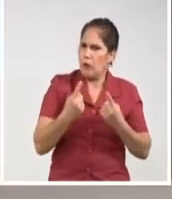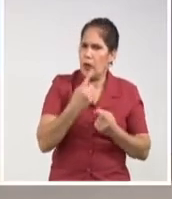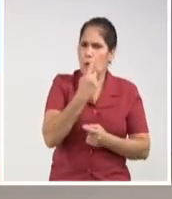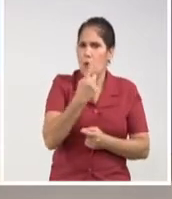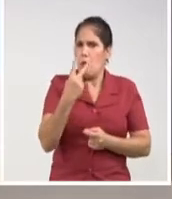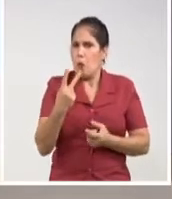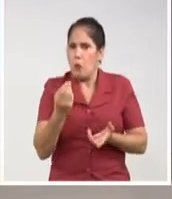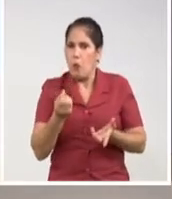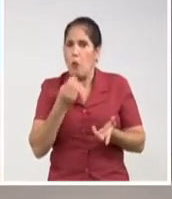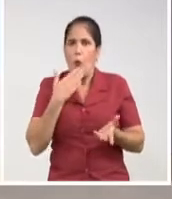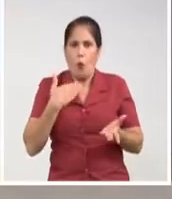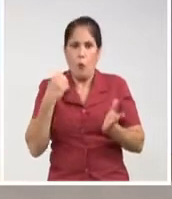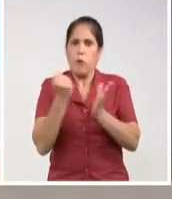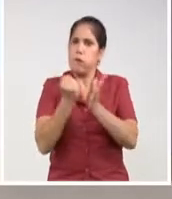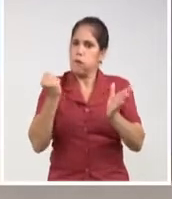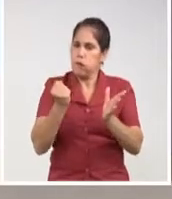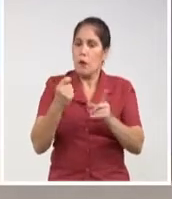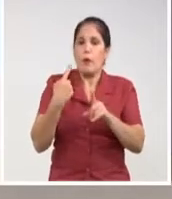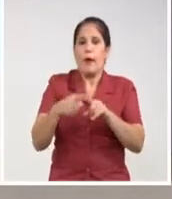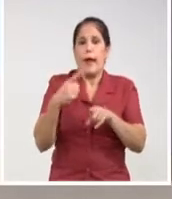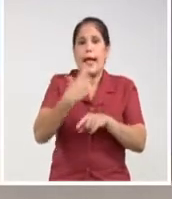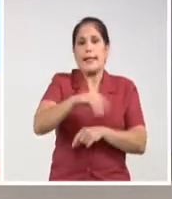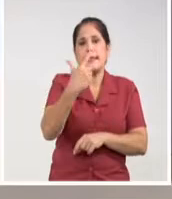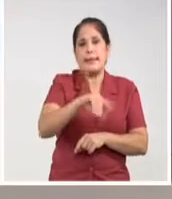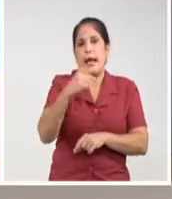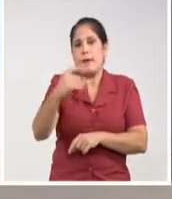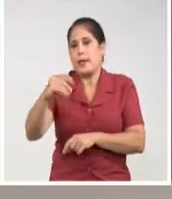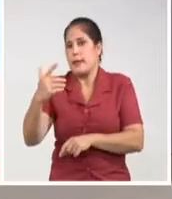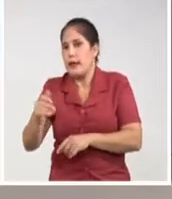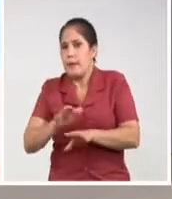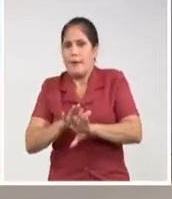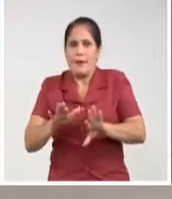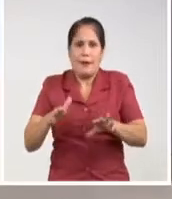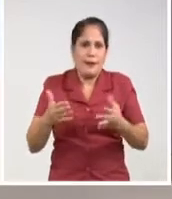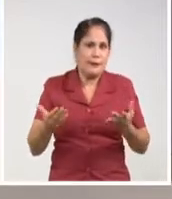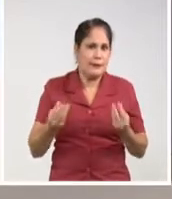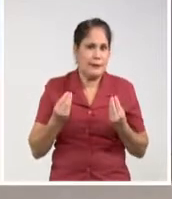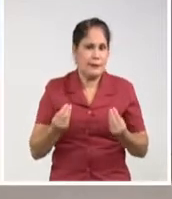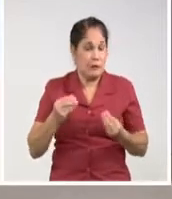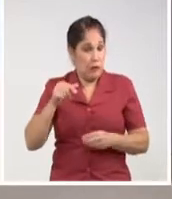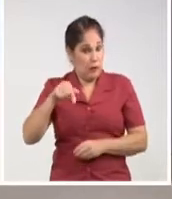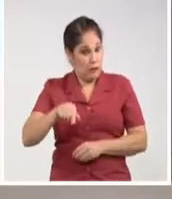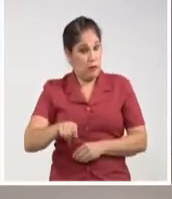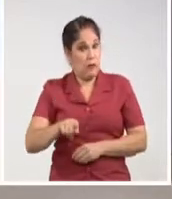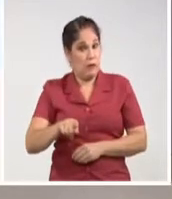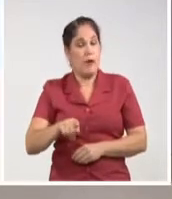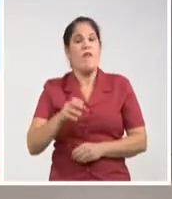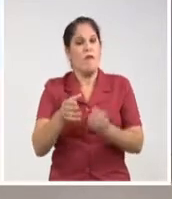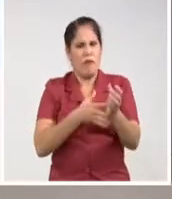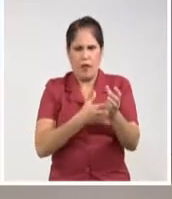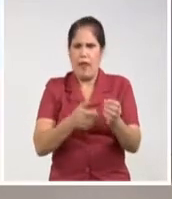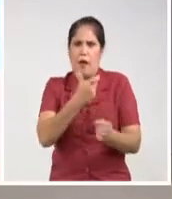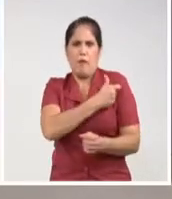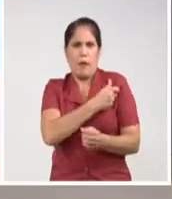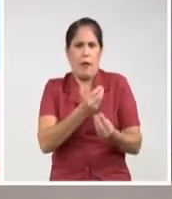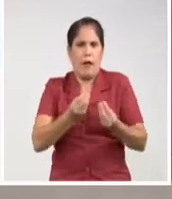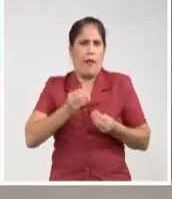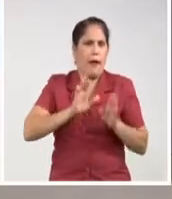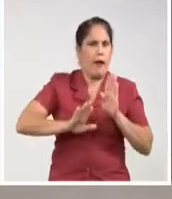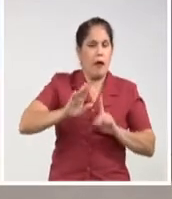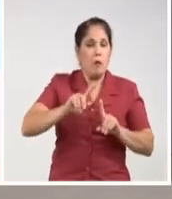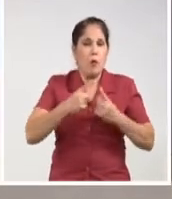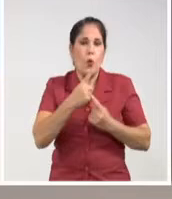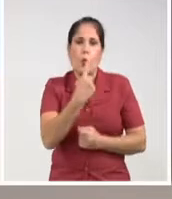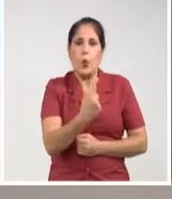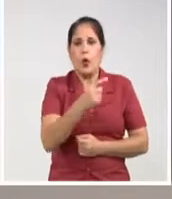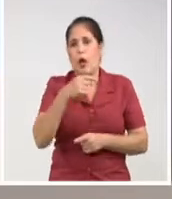¿Cuándo saldrá la eficacia? ¿Para qué tantos ensayos clínicos a vacunar y ya? Y ahora, si son realmente efectivas, cuál me toca, por qué una